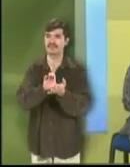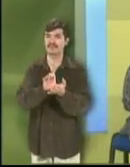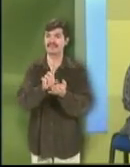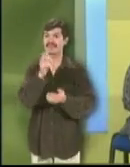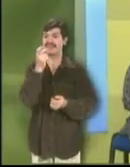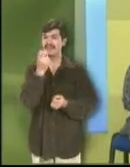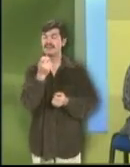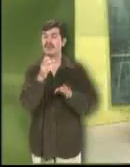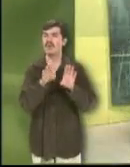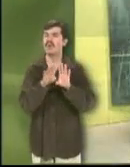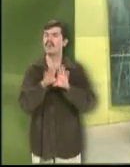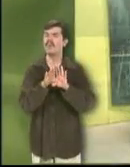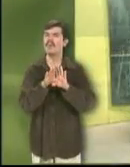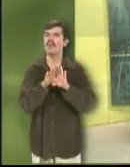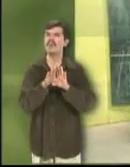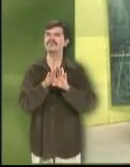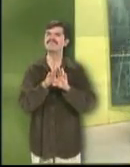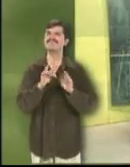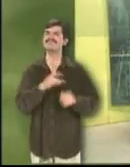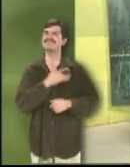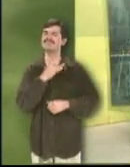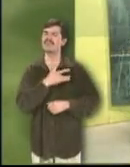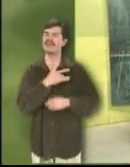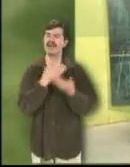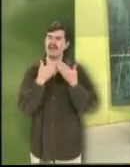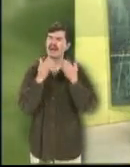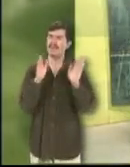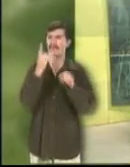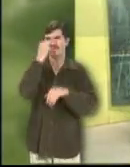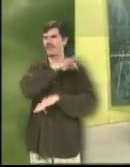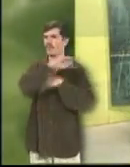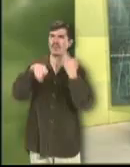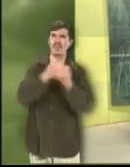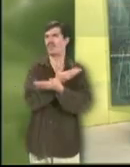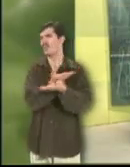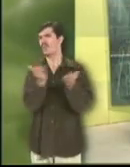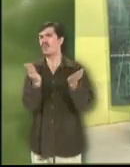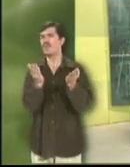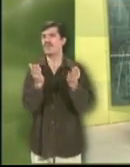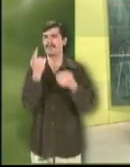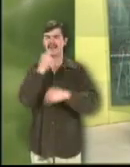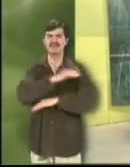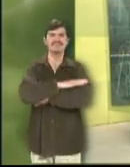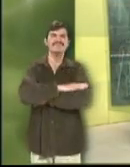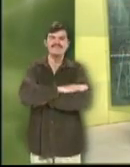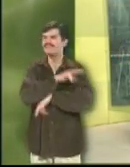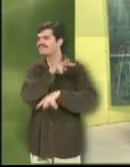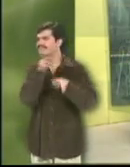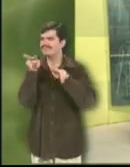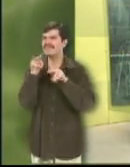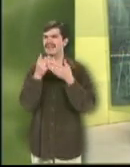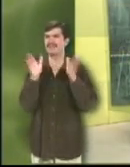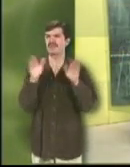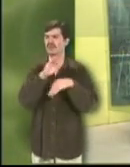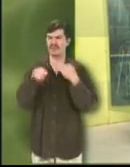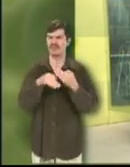discapacidad. Es una identificación que se abre a todos, un espacio abierto para